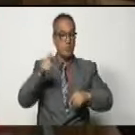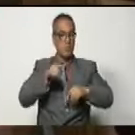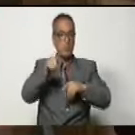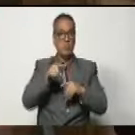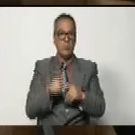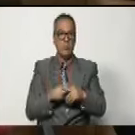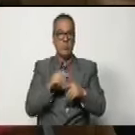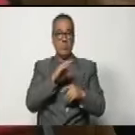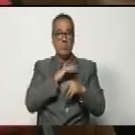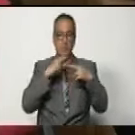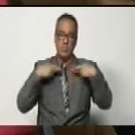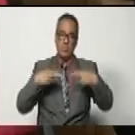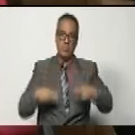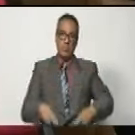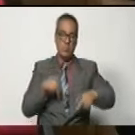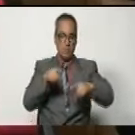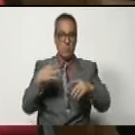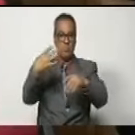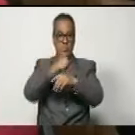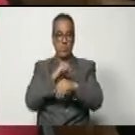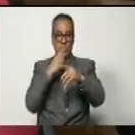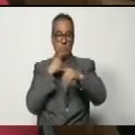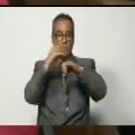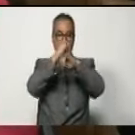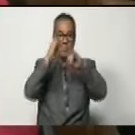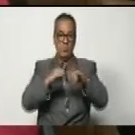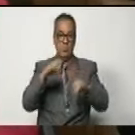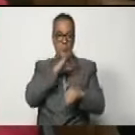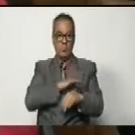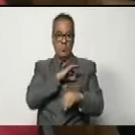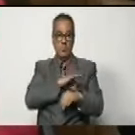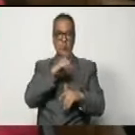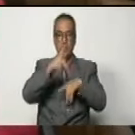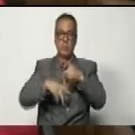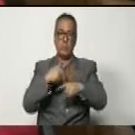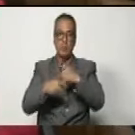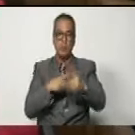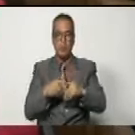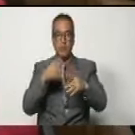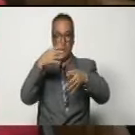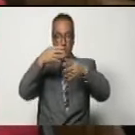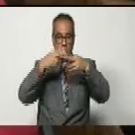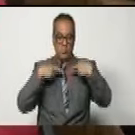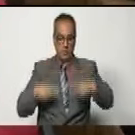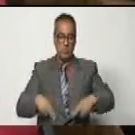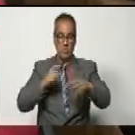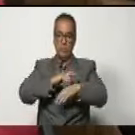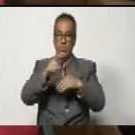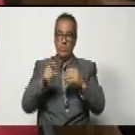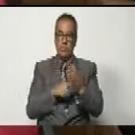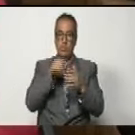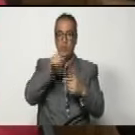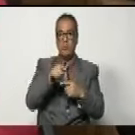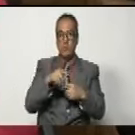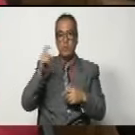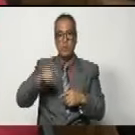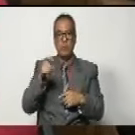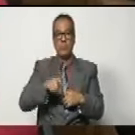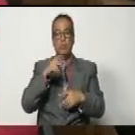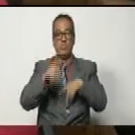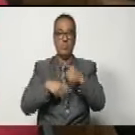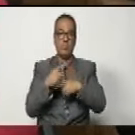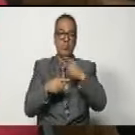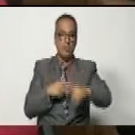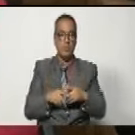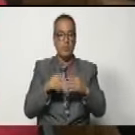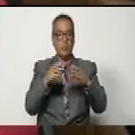necesidades humanas y lograr la suprema felicidad social y el desarrollo humano integral. Para ello es necesario el desarrollo